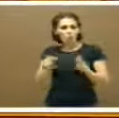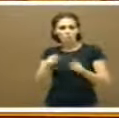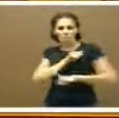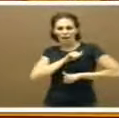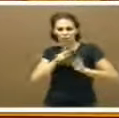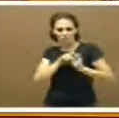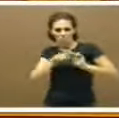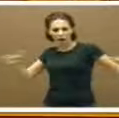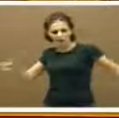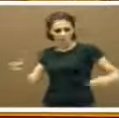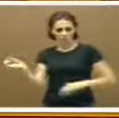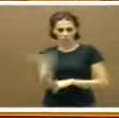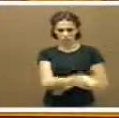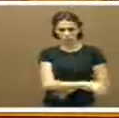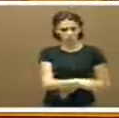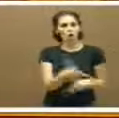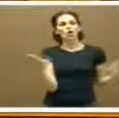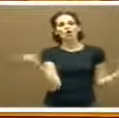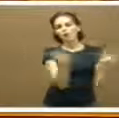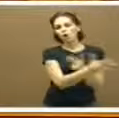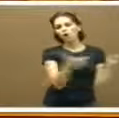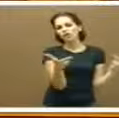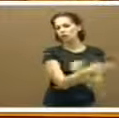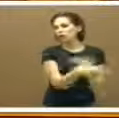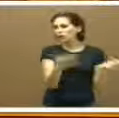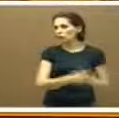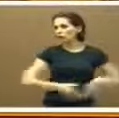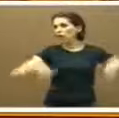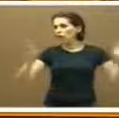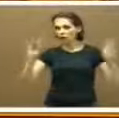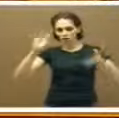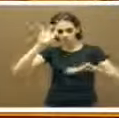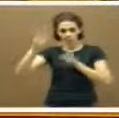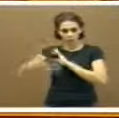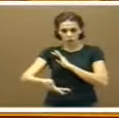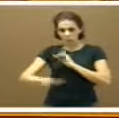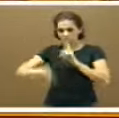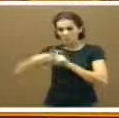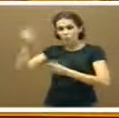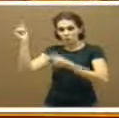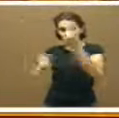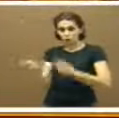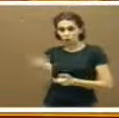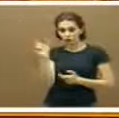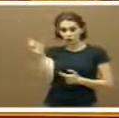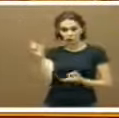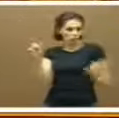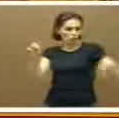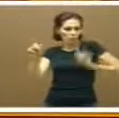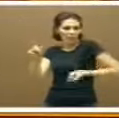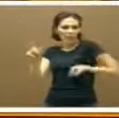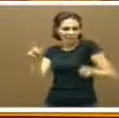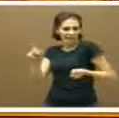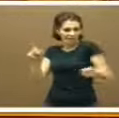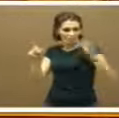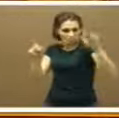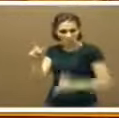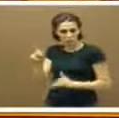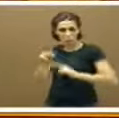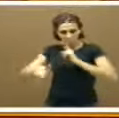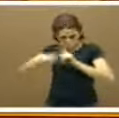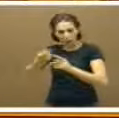no solo es que recorten sin pudor y que no gasten los presupuestados, es que ni siquiera pagan lo que